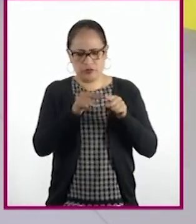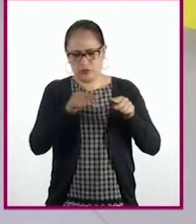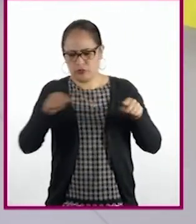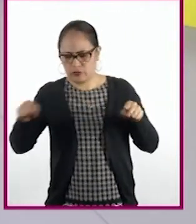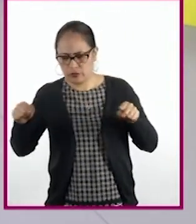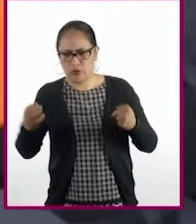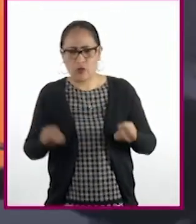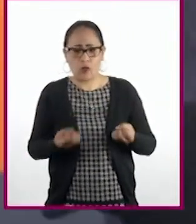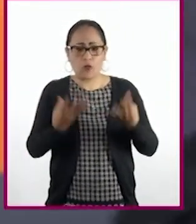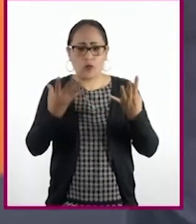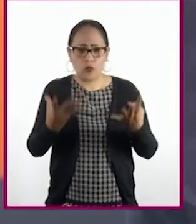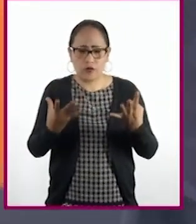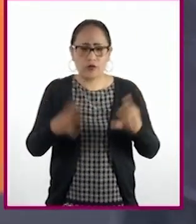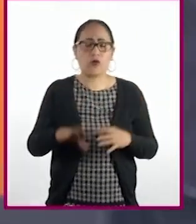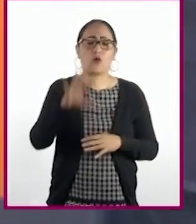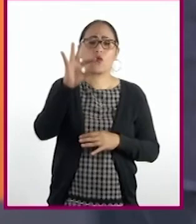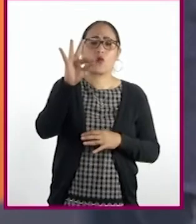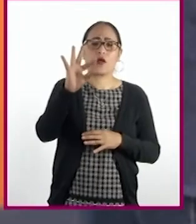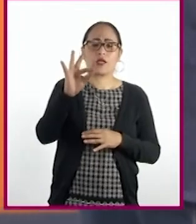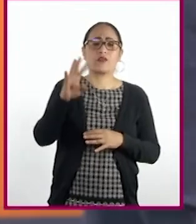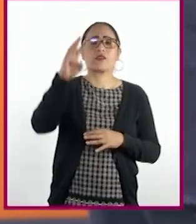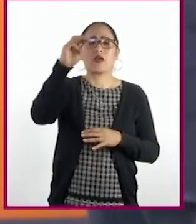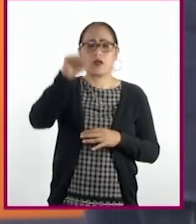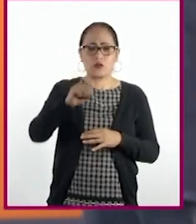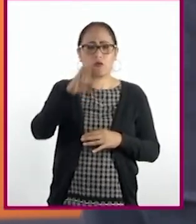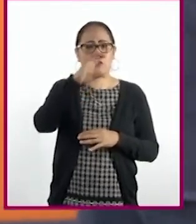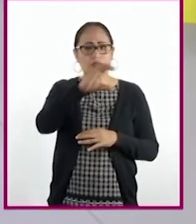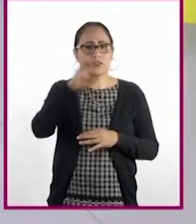mide 49 centímetros.